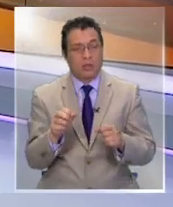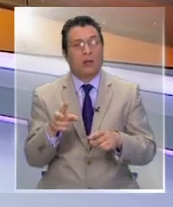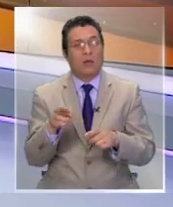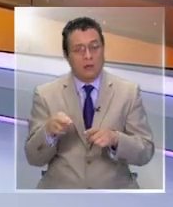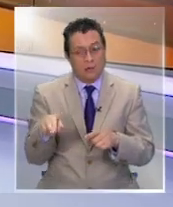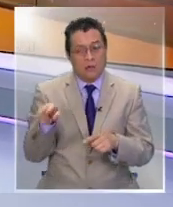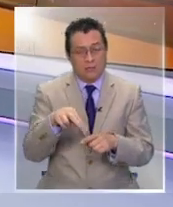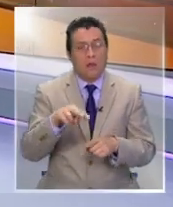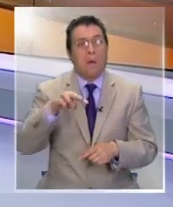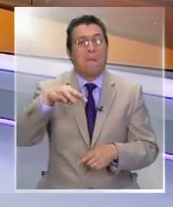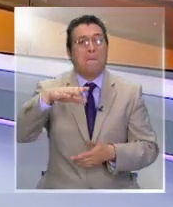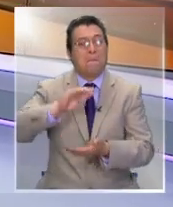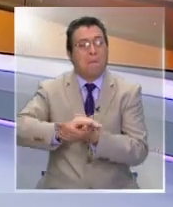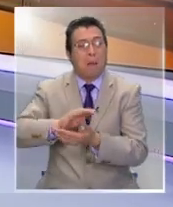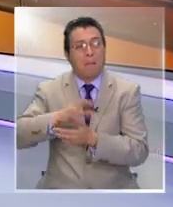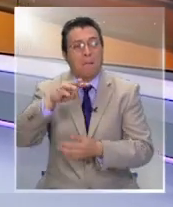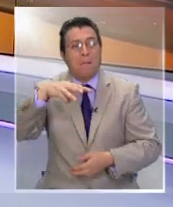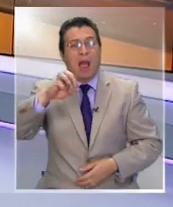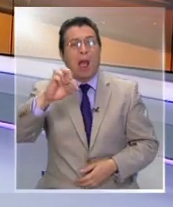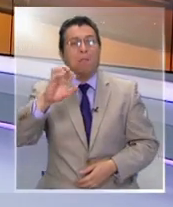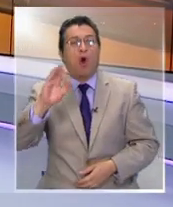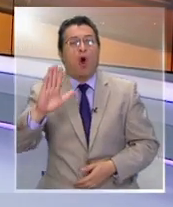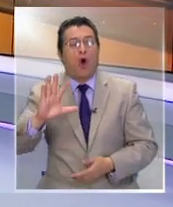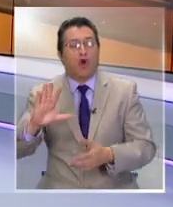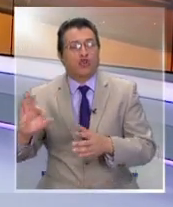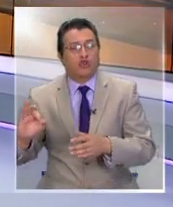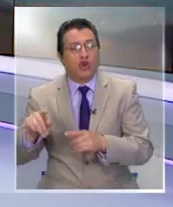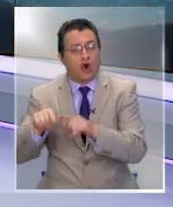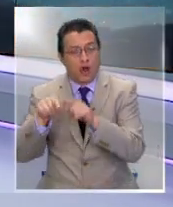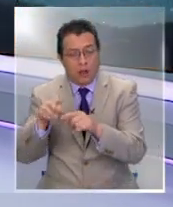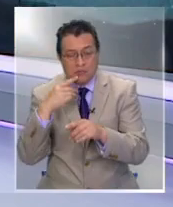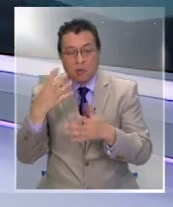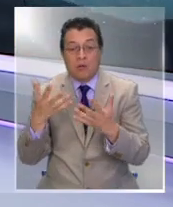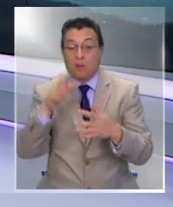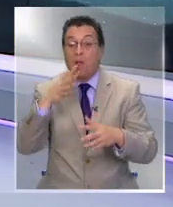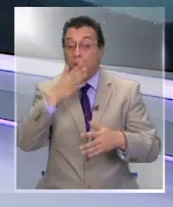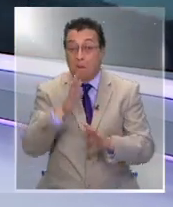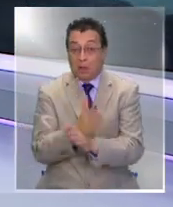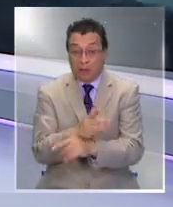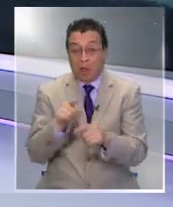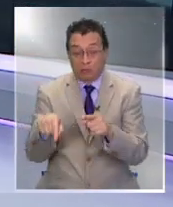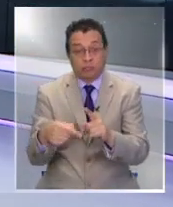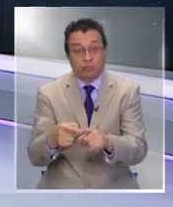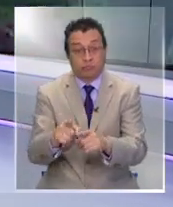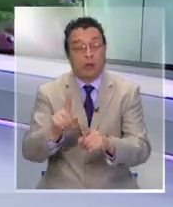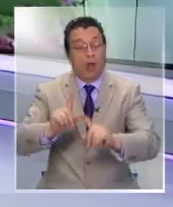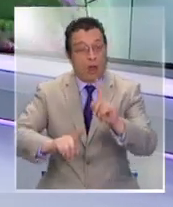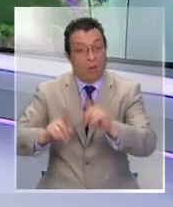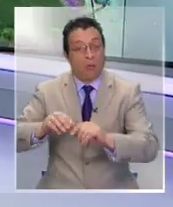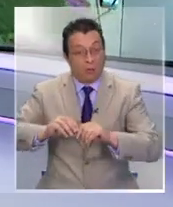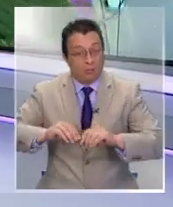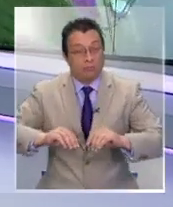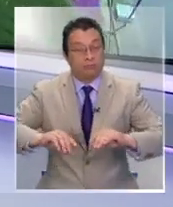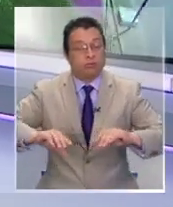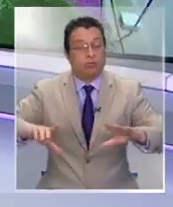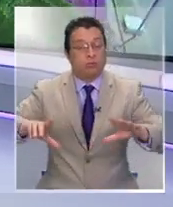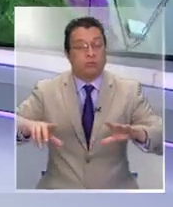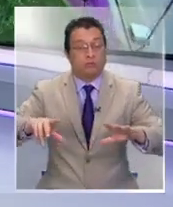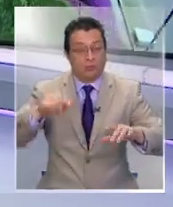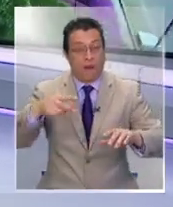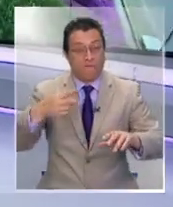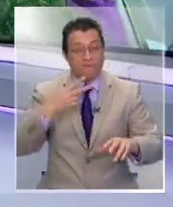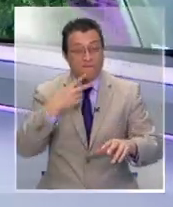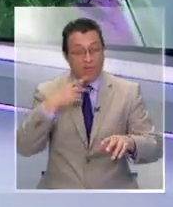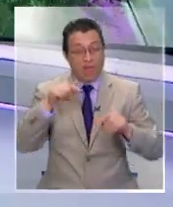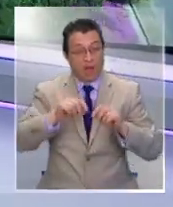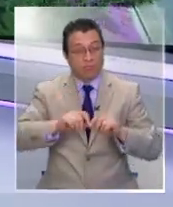recuperación del mapocho e incluso el resurgimiento de algunas especies acuáticas y peces a lo largo de su caudal. Hay vida en el mapocho,